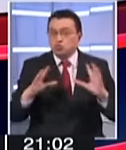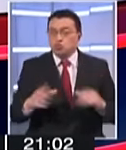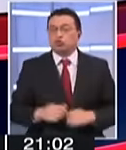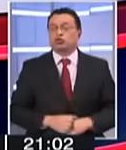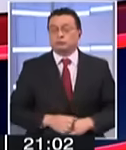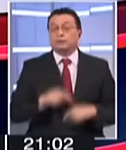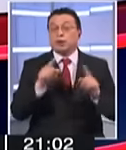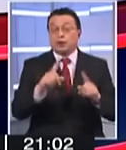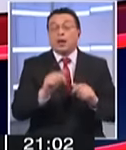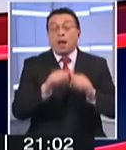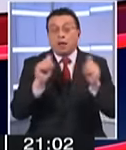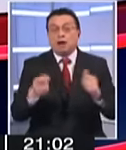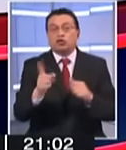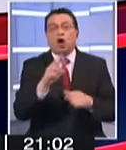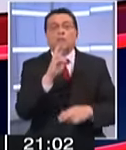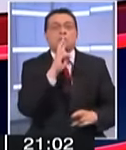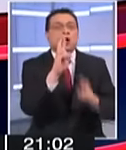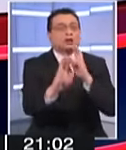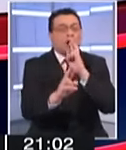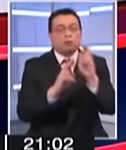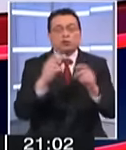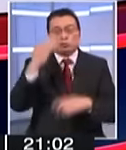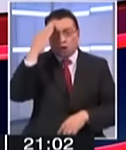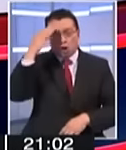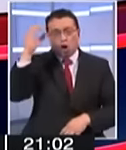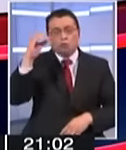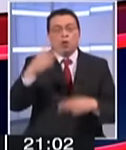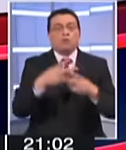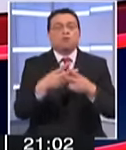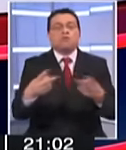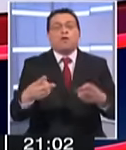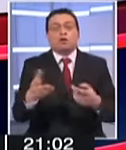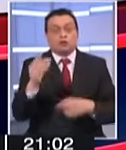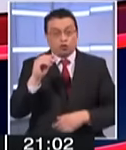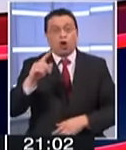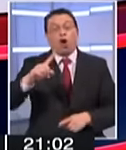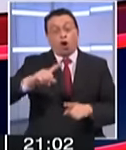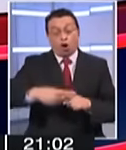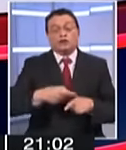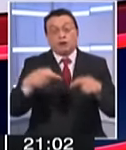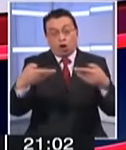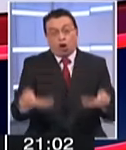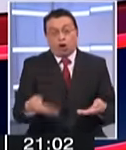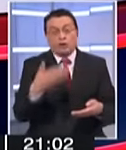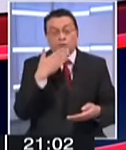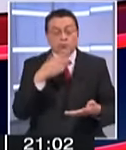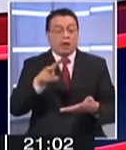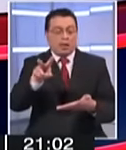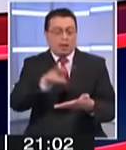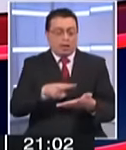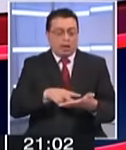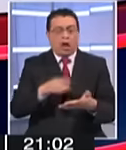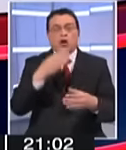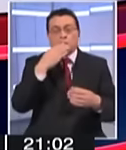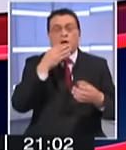decisión de no responder sobre ellos ante la opinión pública, tal como lo hizo nuevamente hoy al leer